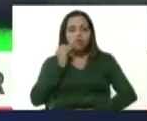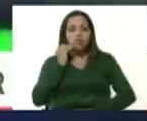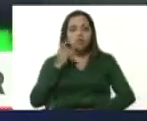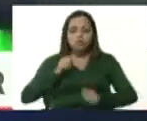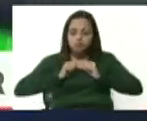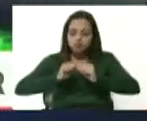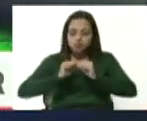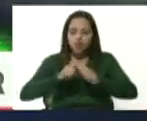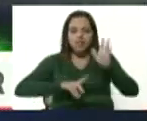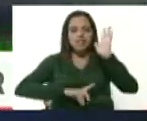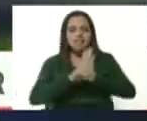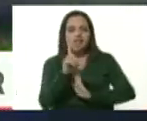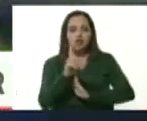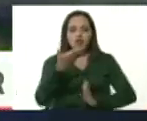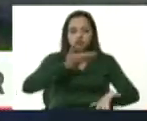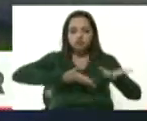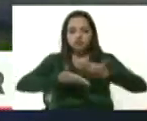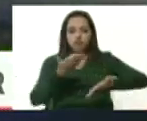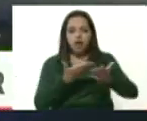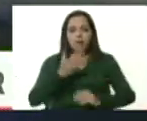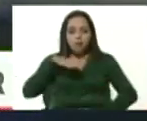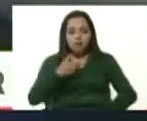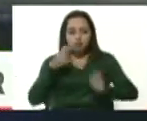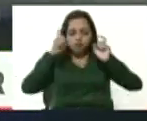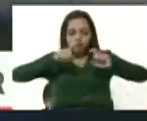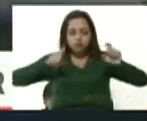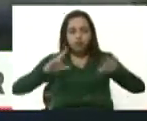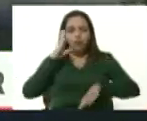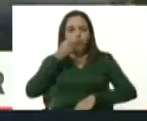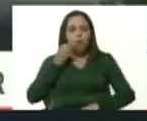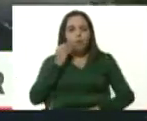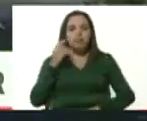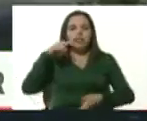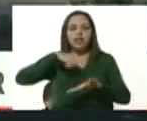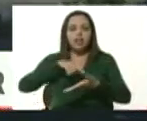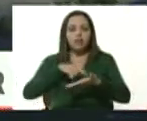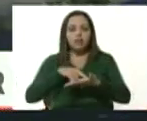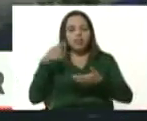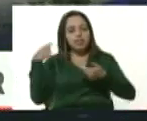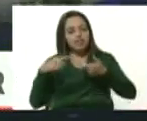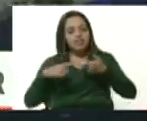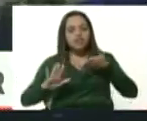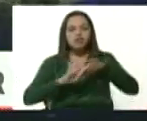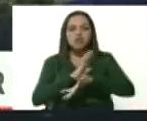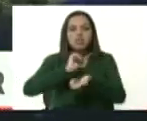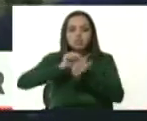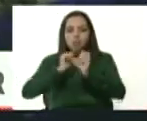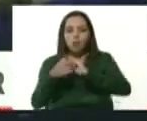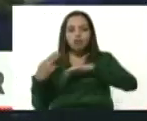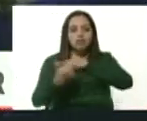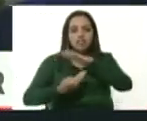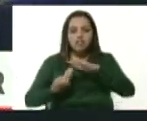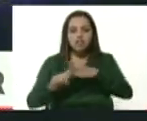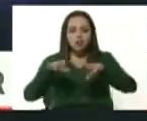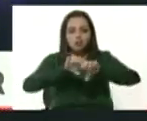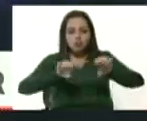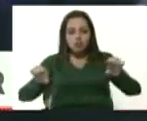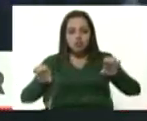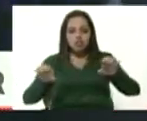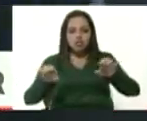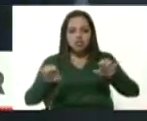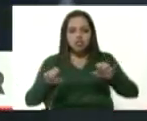desarrollo autosustentable para formar a los jóvenes carabobeños en las áreas de deporte, de recreación, educación